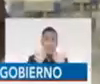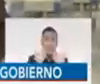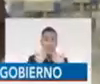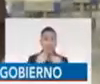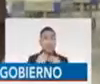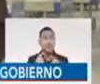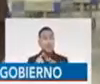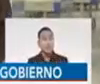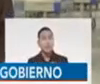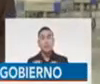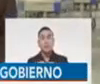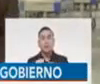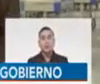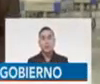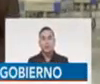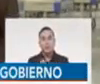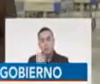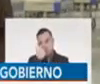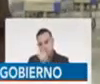para enfrentar la pandemia.